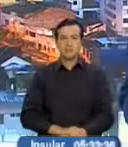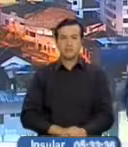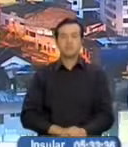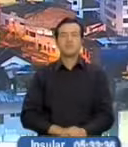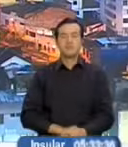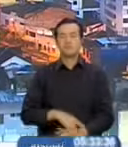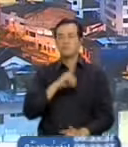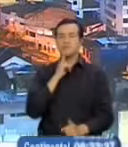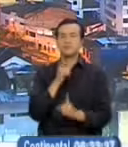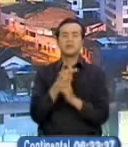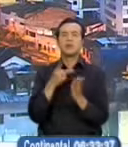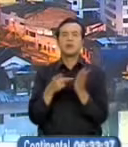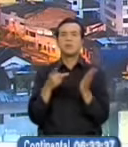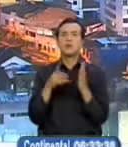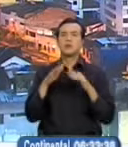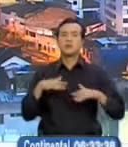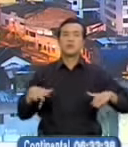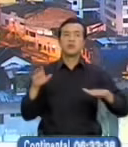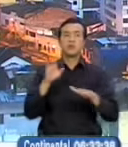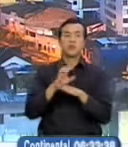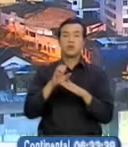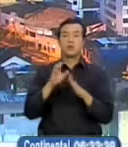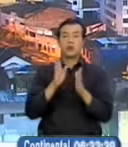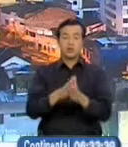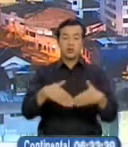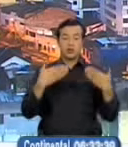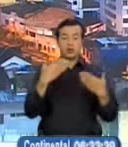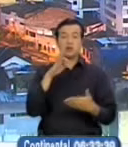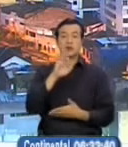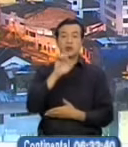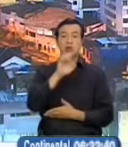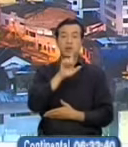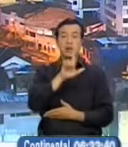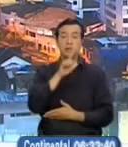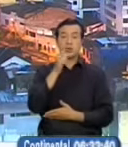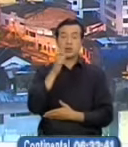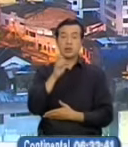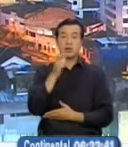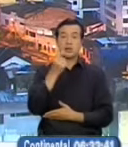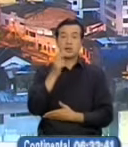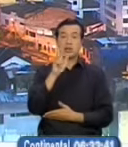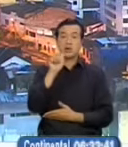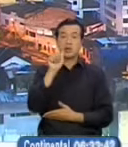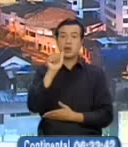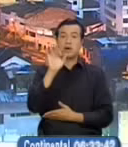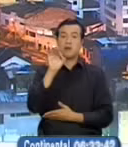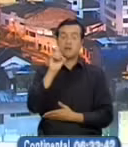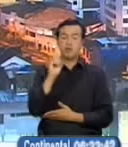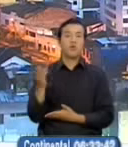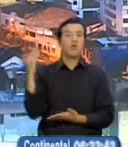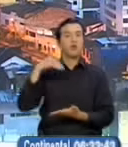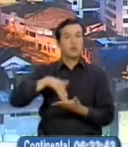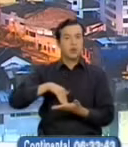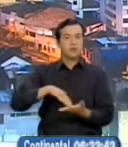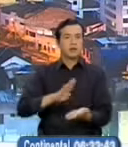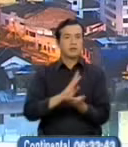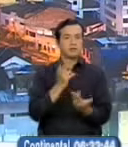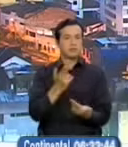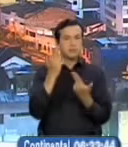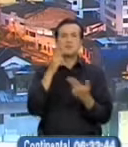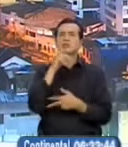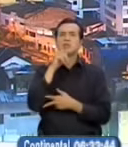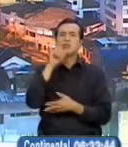Así es, vamos a revisar qué pasa en nuestro país. Le contamos que diario El Telégrafo publicó en su página de opinión el editorial titulado Otra vez la Seguridad Social Militar,